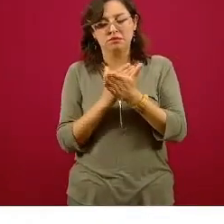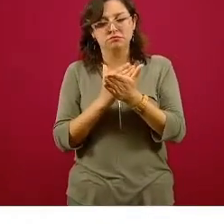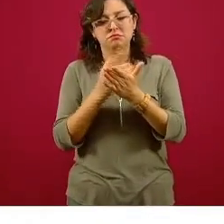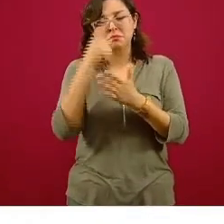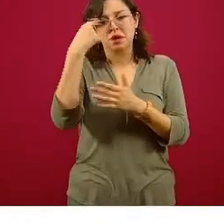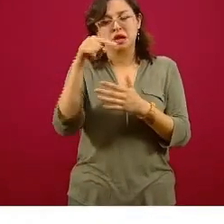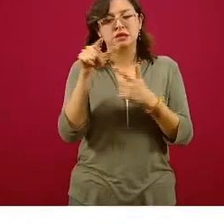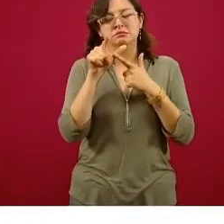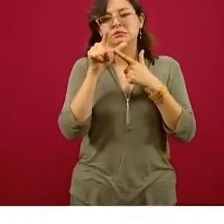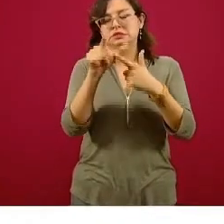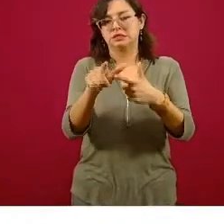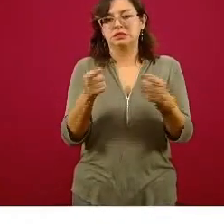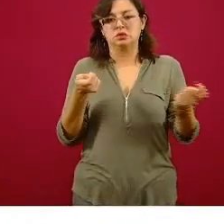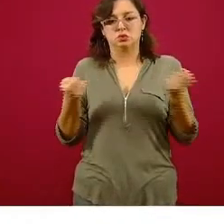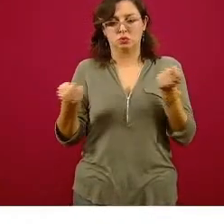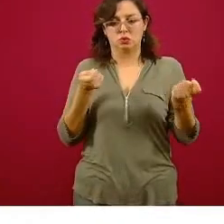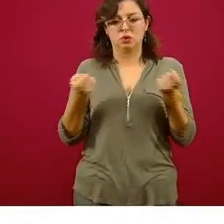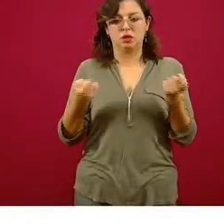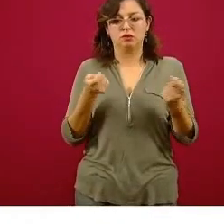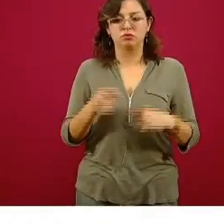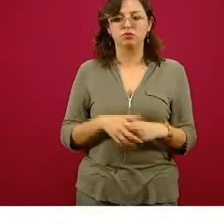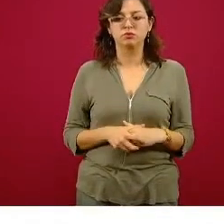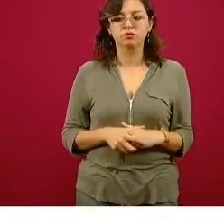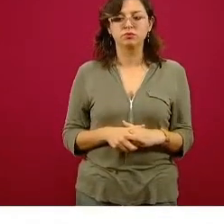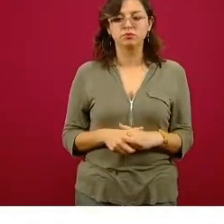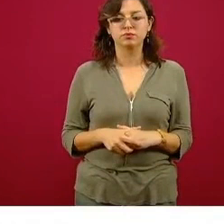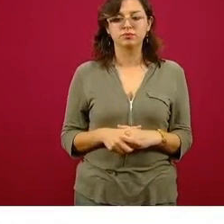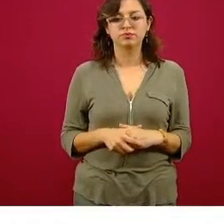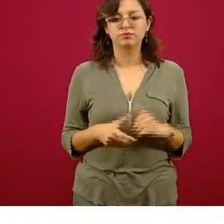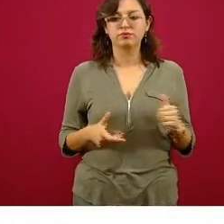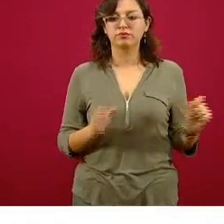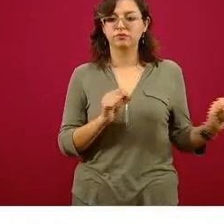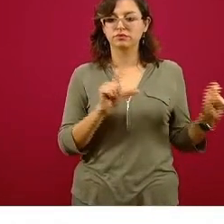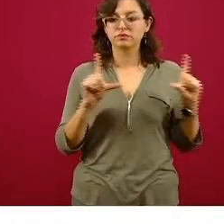ahorita están manejando. La siguiente, por favor.